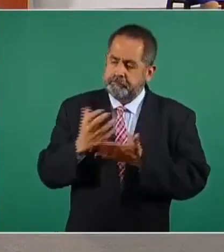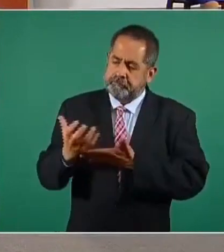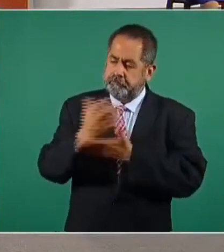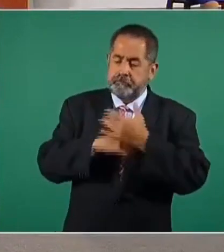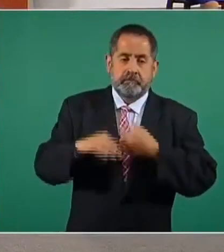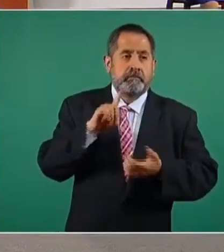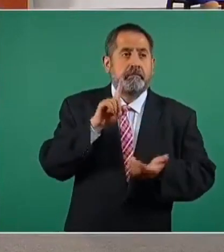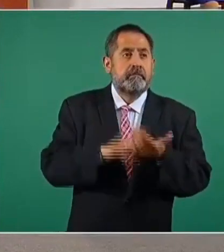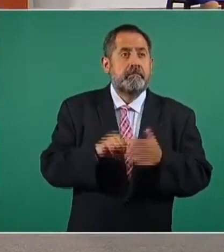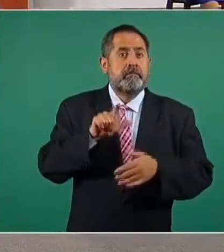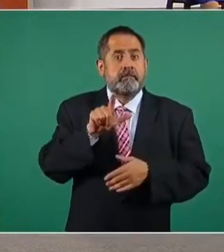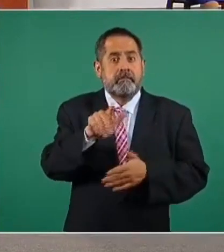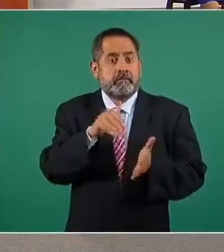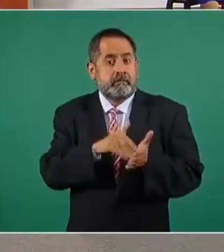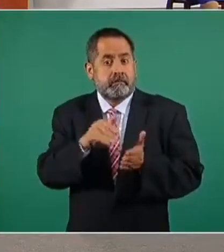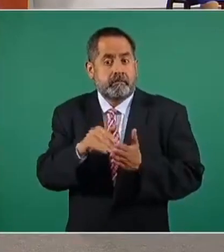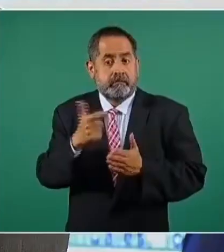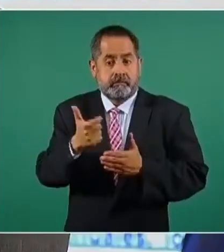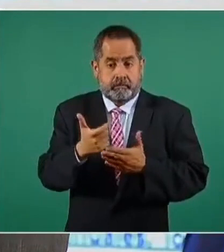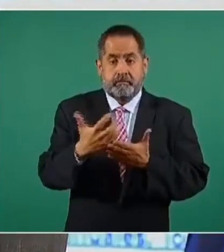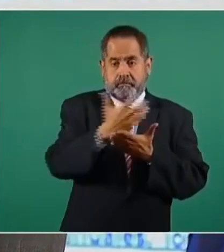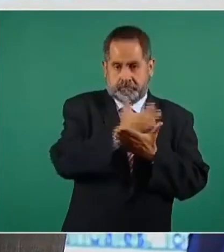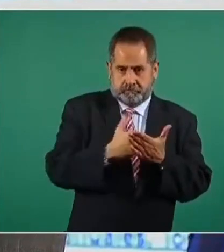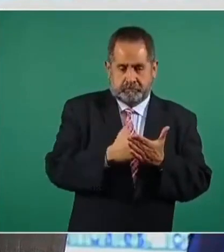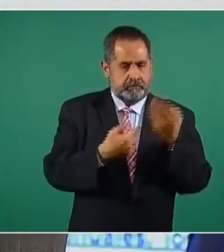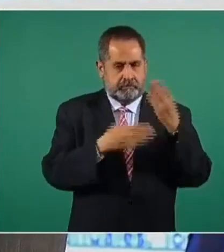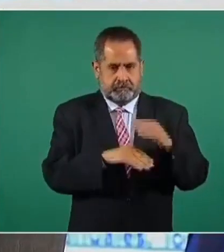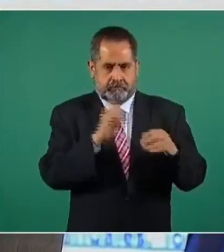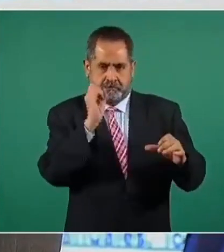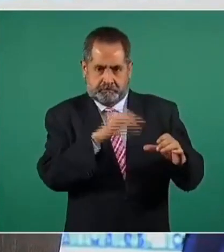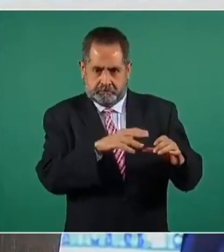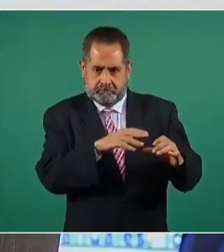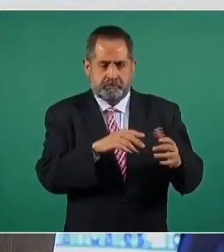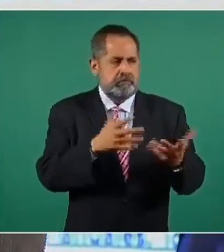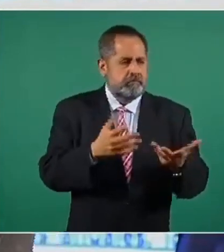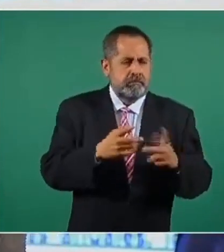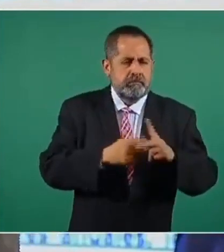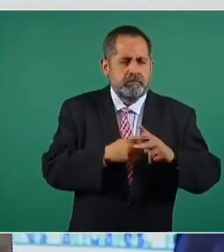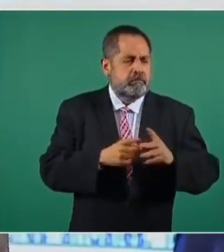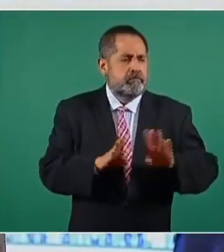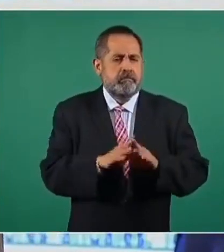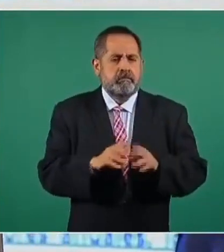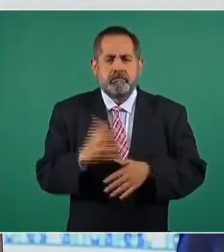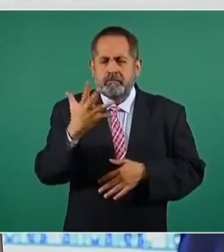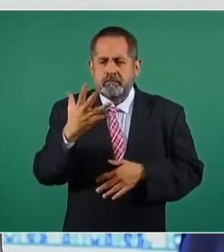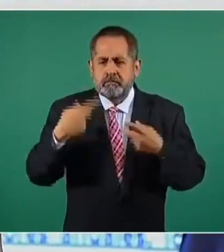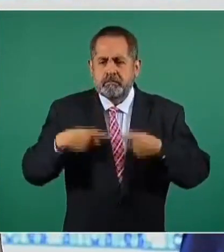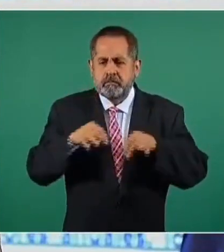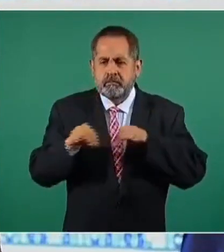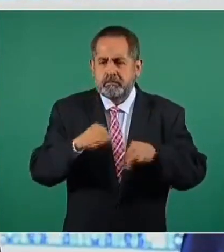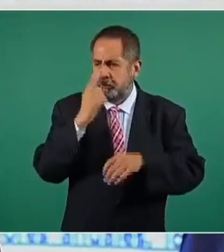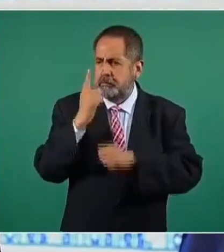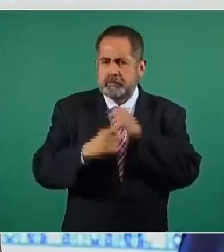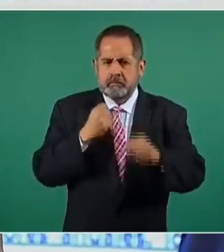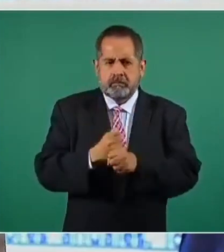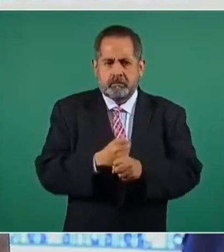de $1,017 millones y sin embargo tiene un promedio de 5 trabajadores anuales, los cuales en